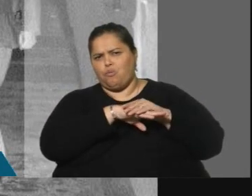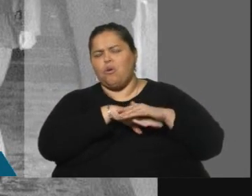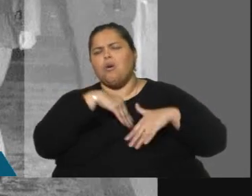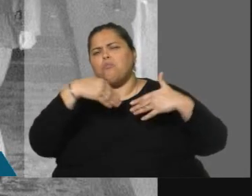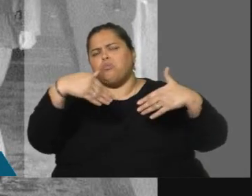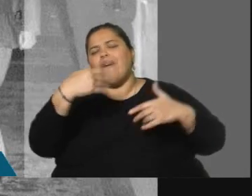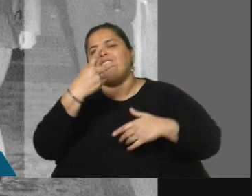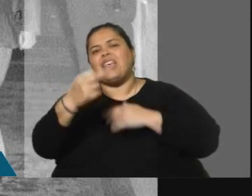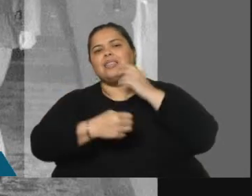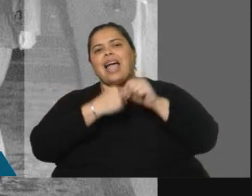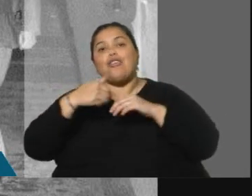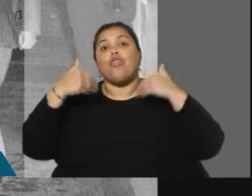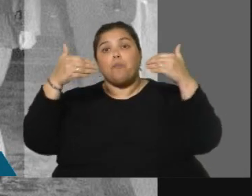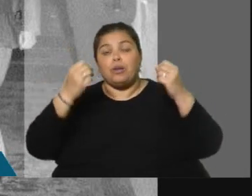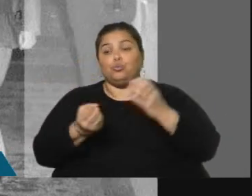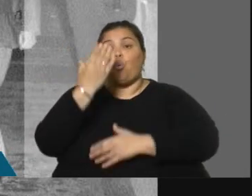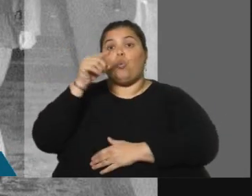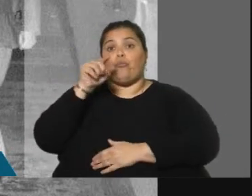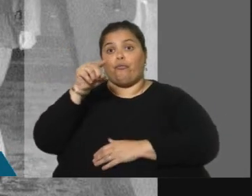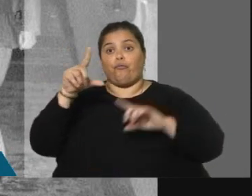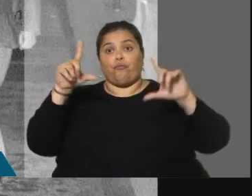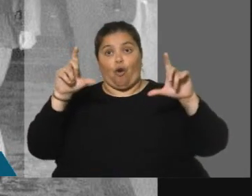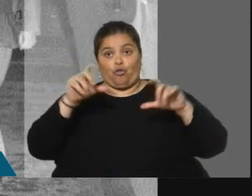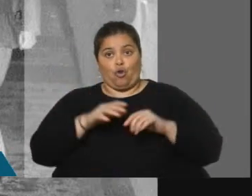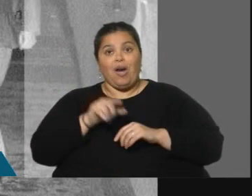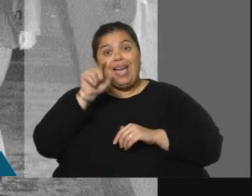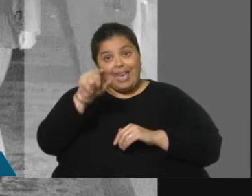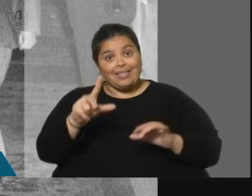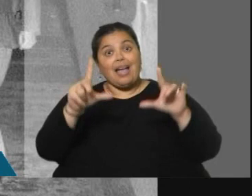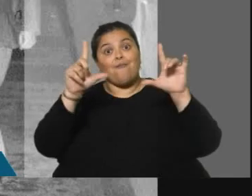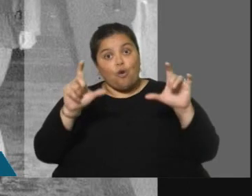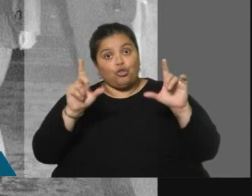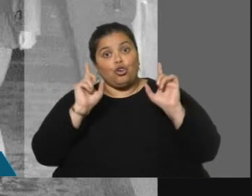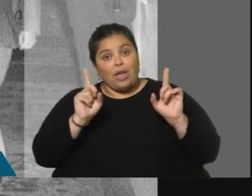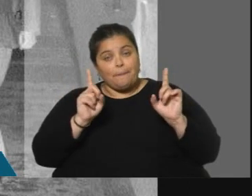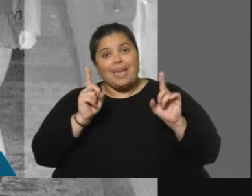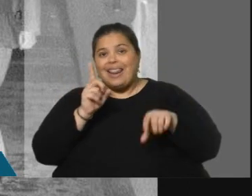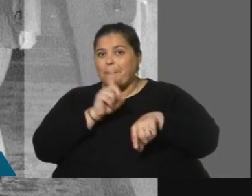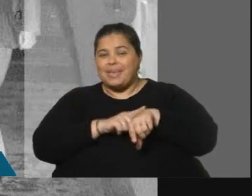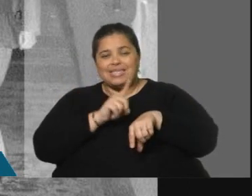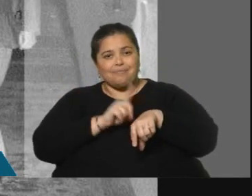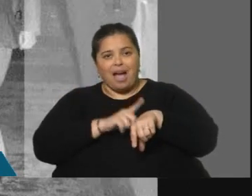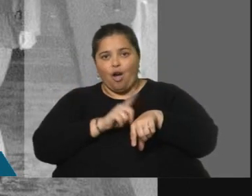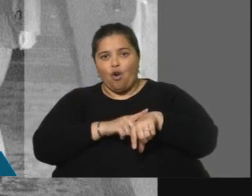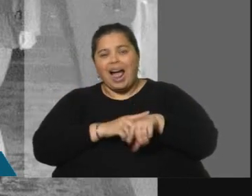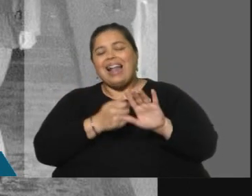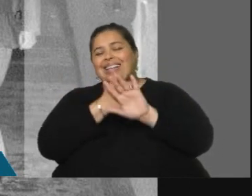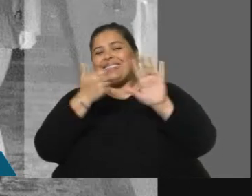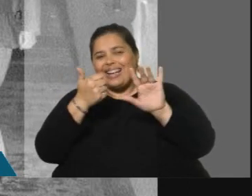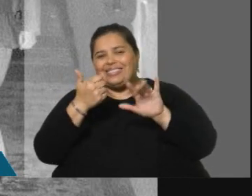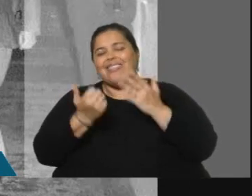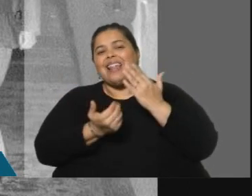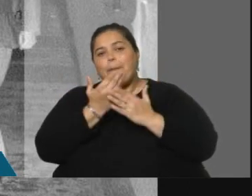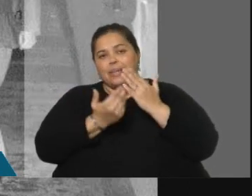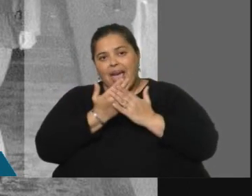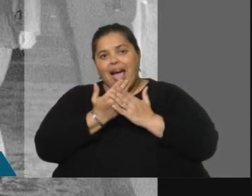esa hora contrasta con otras fotos y casi la misma hora que fue que a las seis de la mañana con